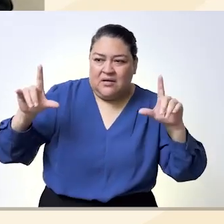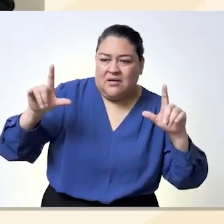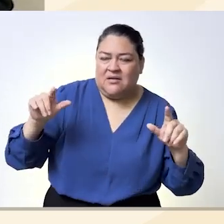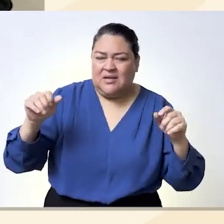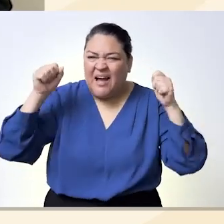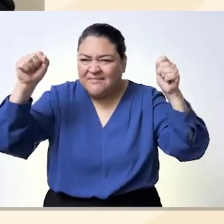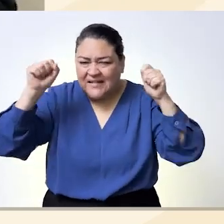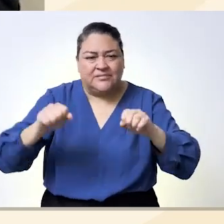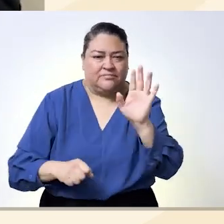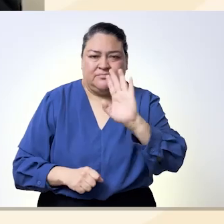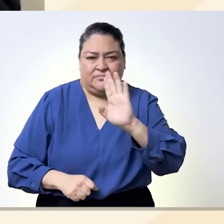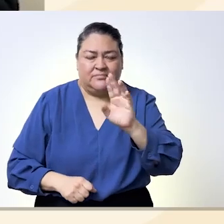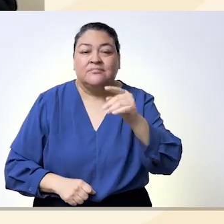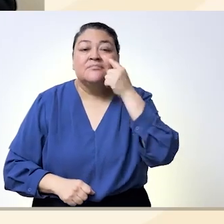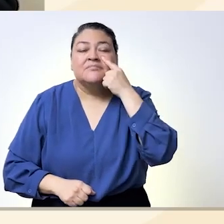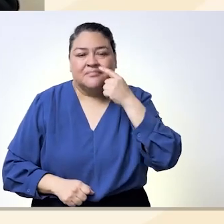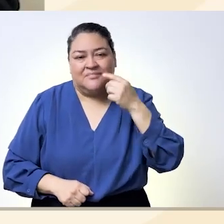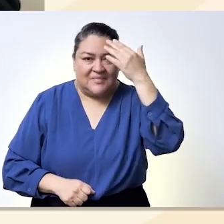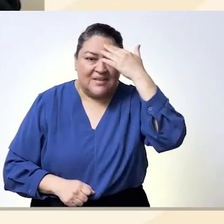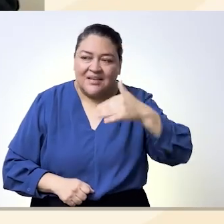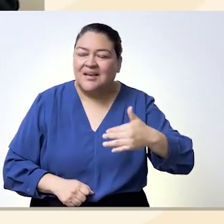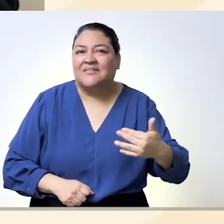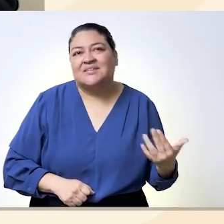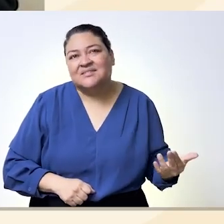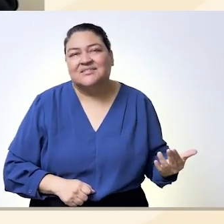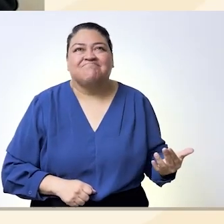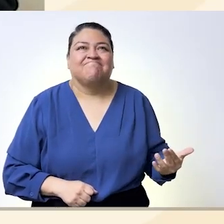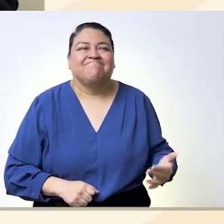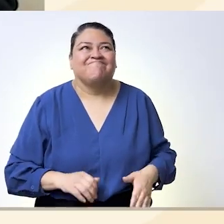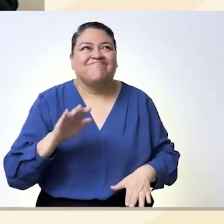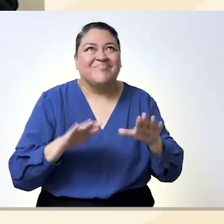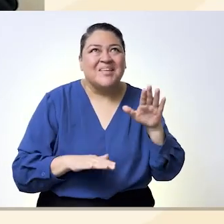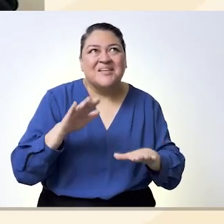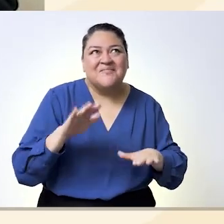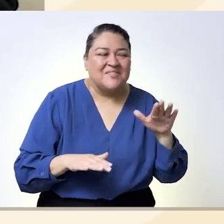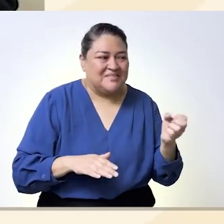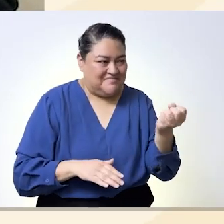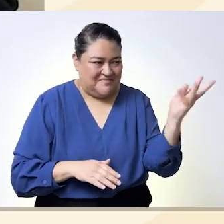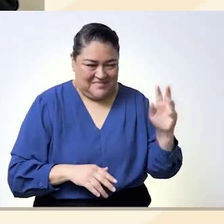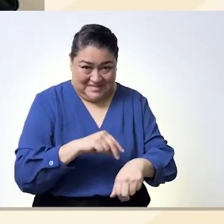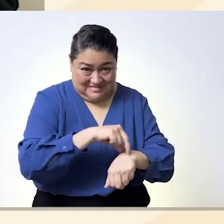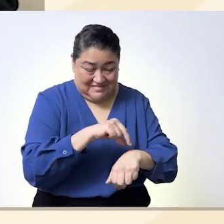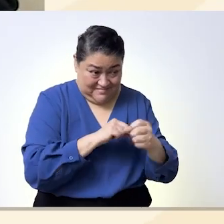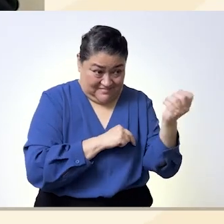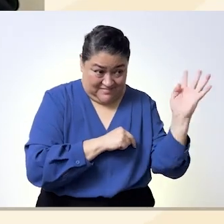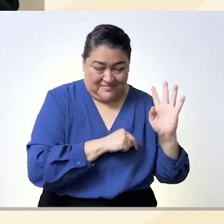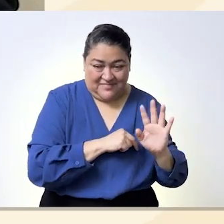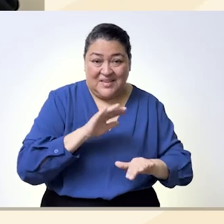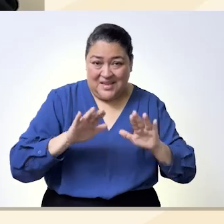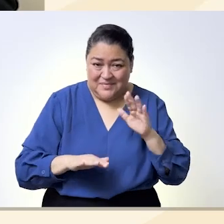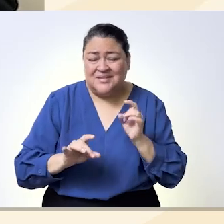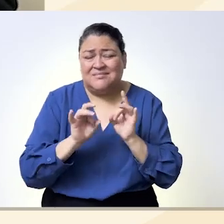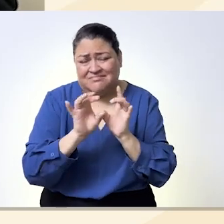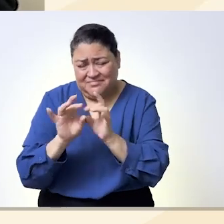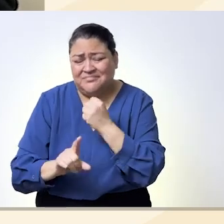eso, o sea, de que... O sea, pero un poco indirectamente, pues sí, ¿no? O sea, también tenemos como un montón de problemas en este país que indirectamente son